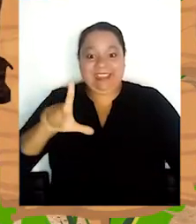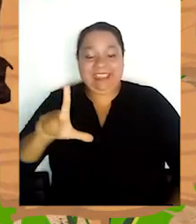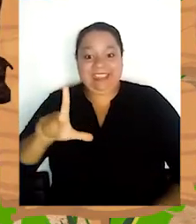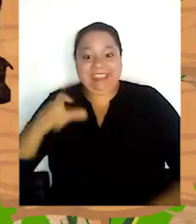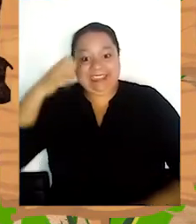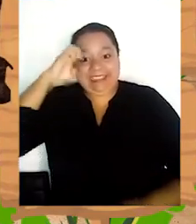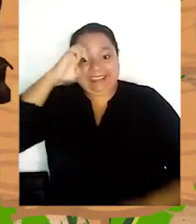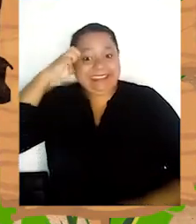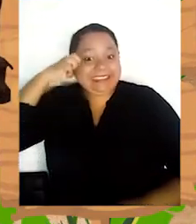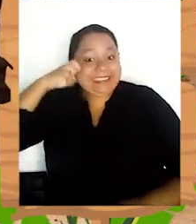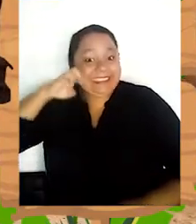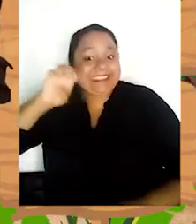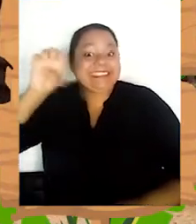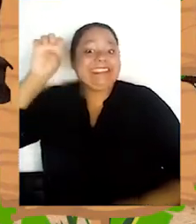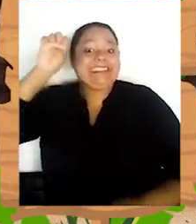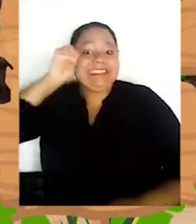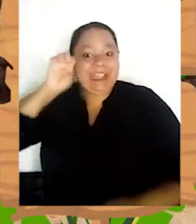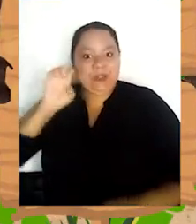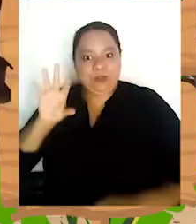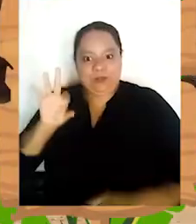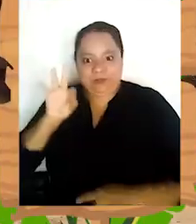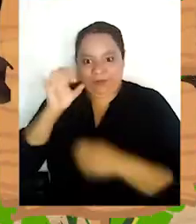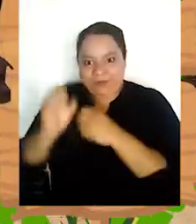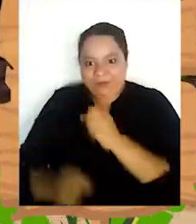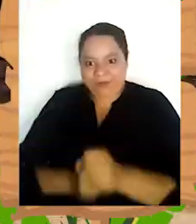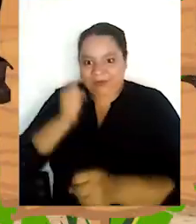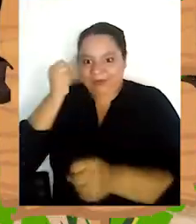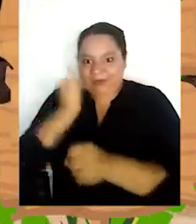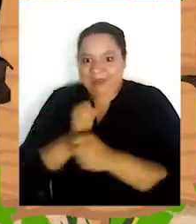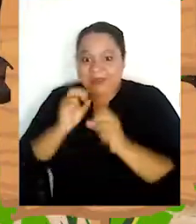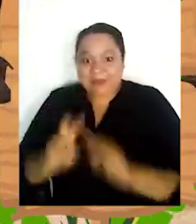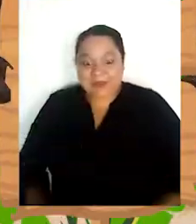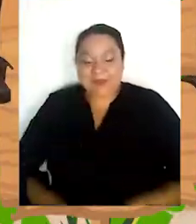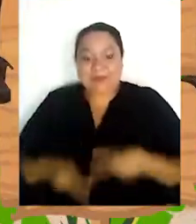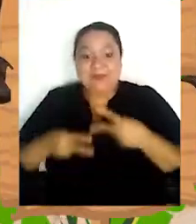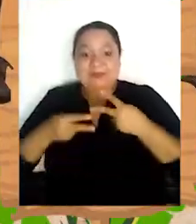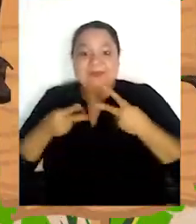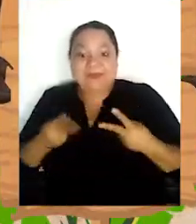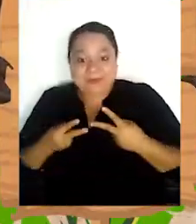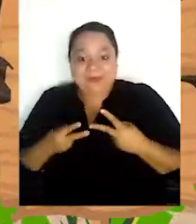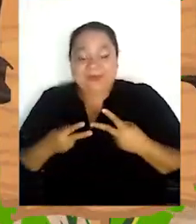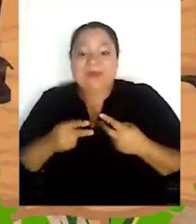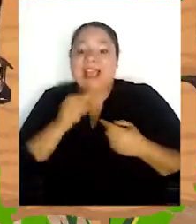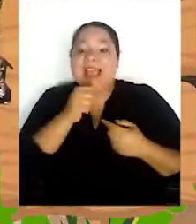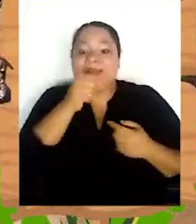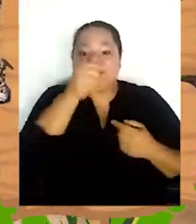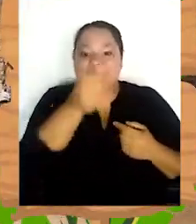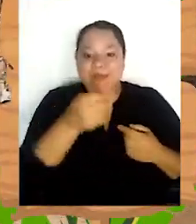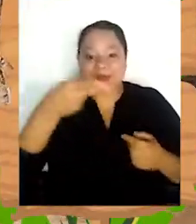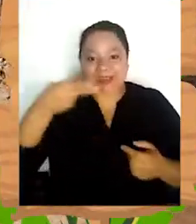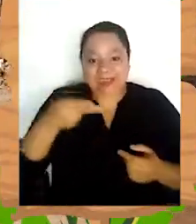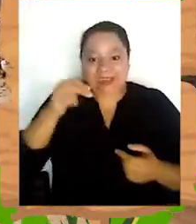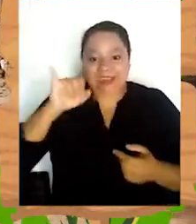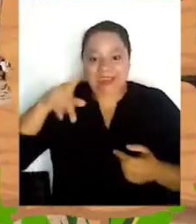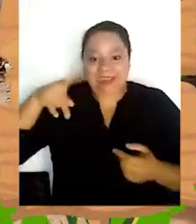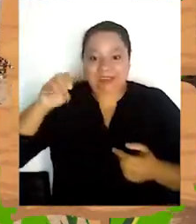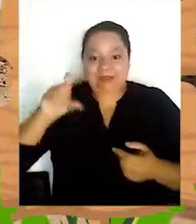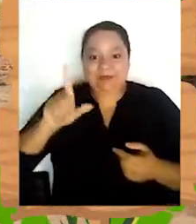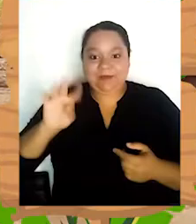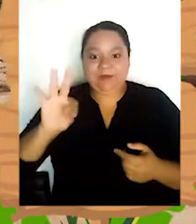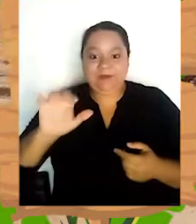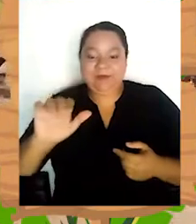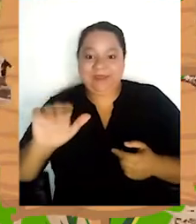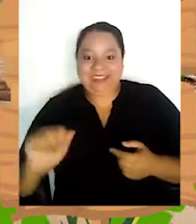9 años y vive con su abuela Hipólita Barrios en la bella comunidad garífuna de Corozal.